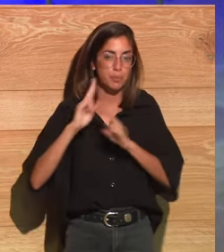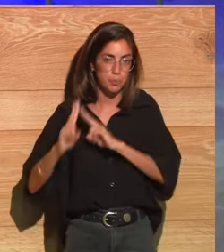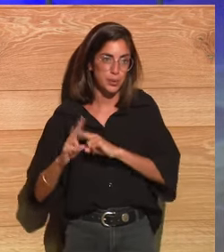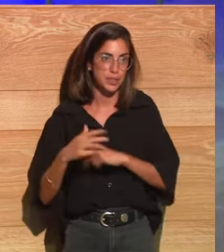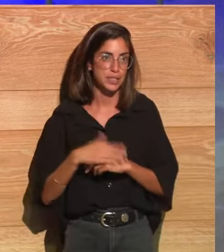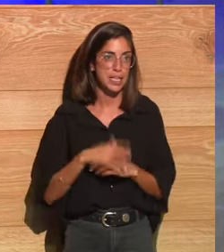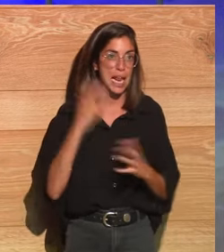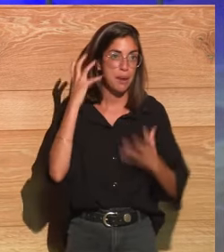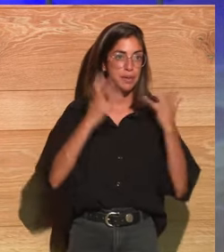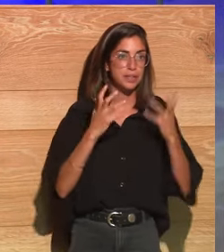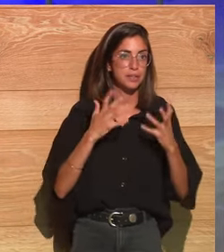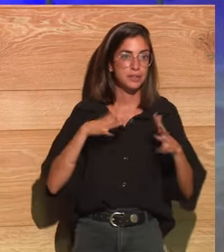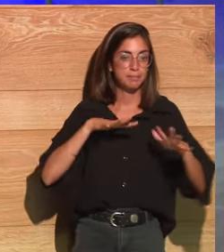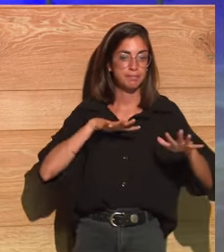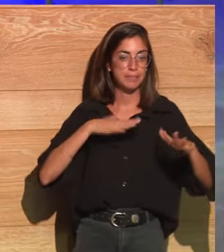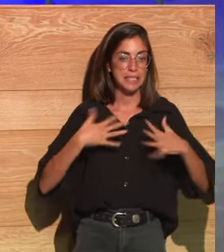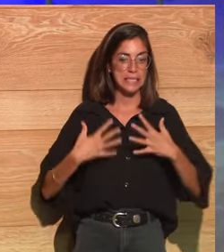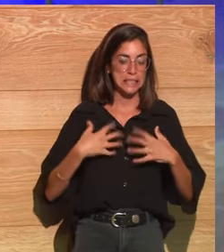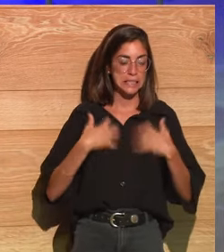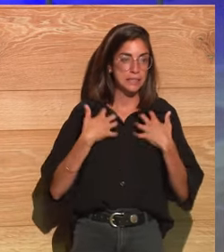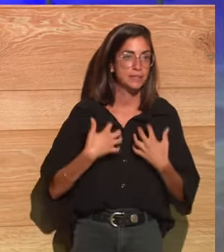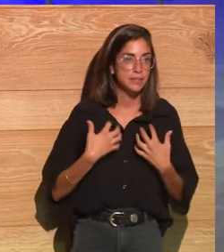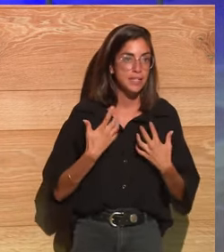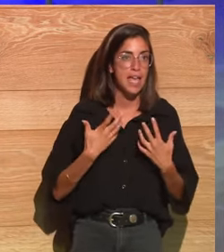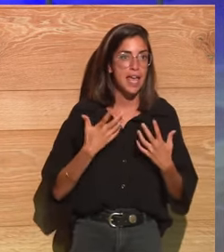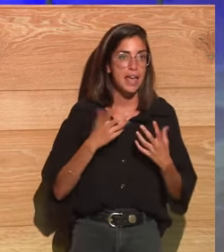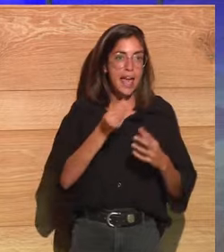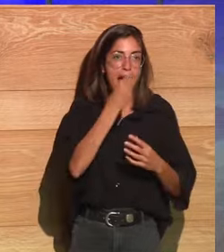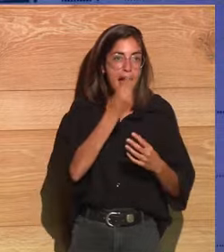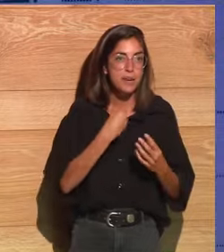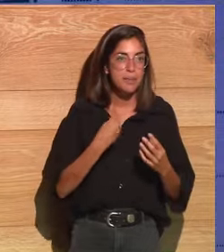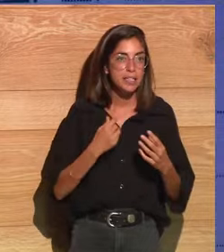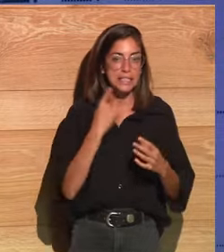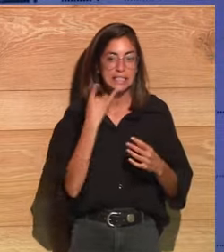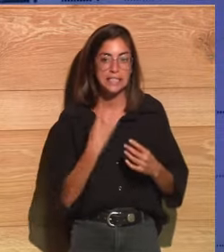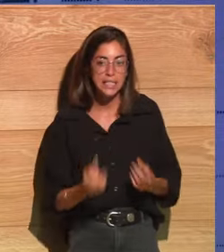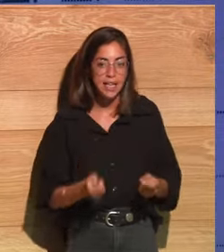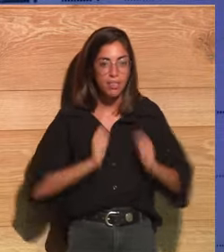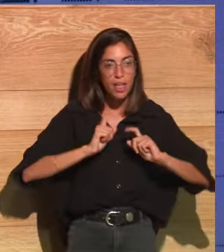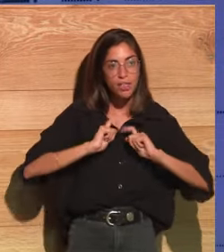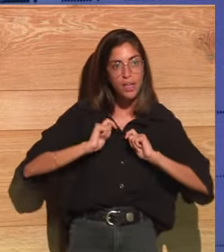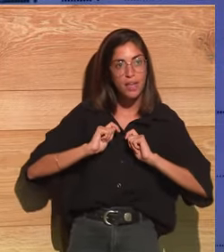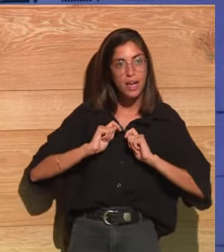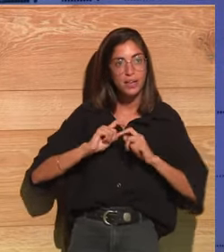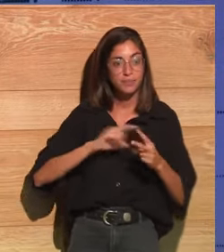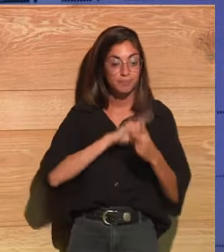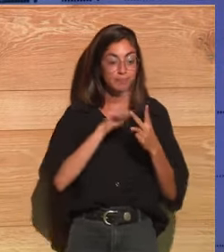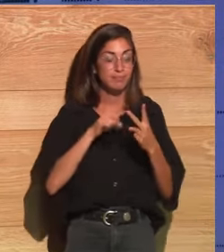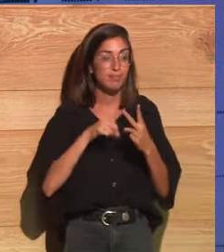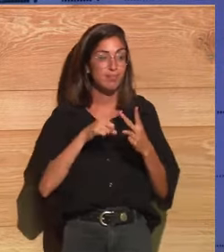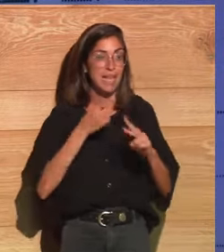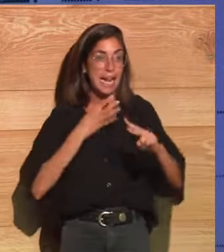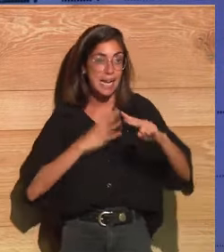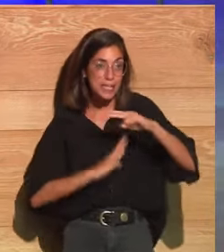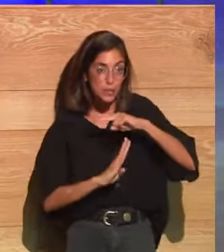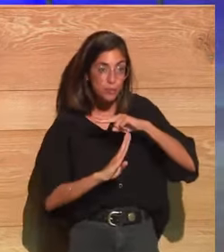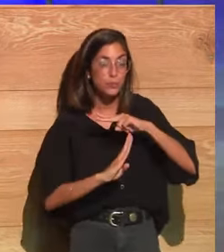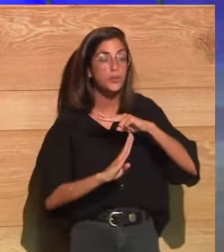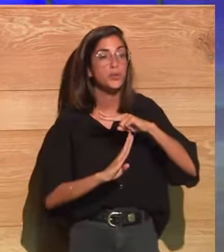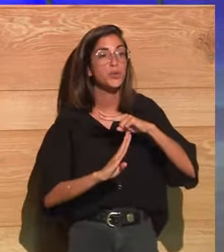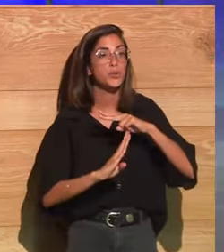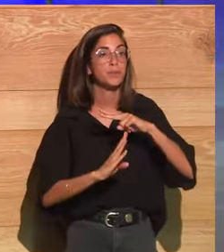animales nos mueve o conseguir alimento, ¿no? Comer, lo de tener nueva energía con la que mantenernos vivos, conseguir refugio, ¿no?